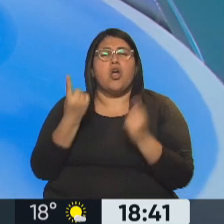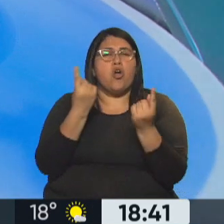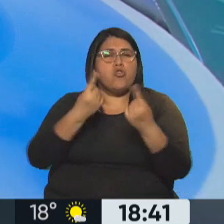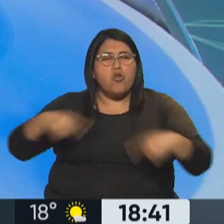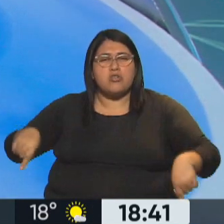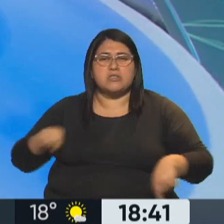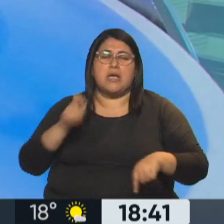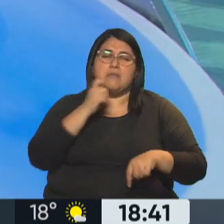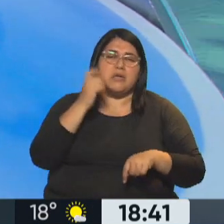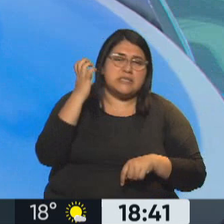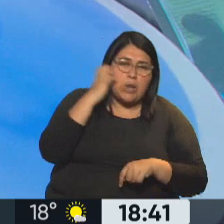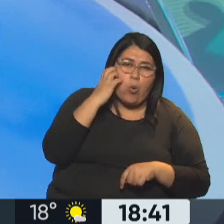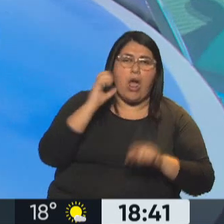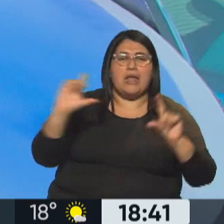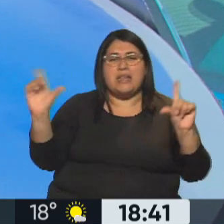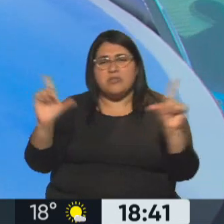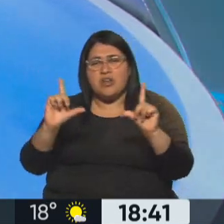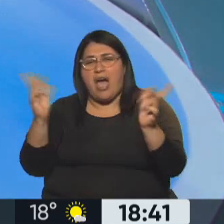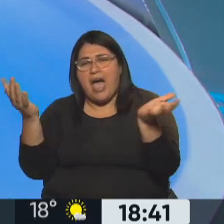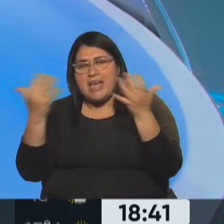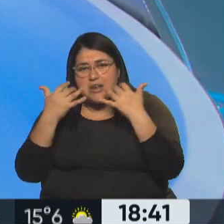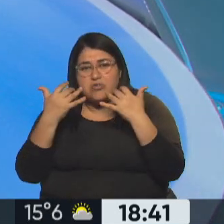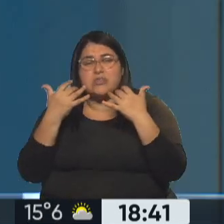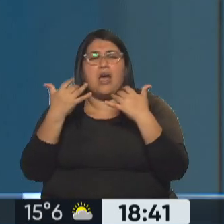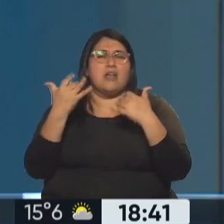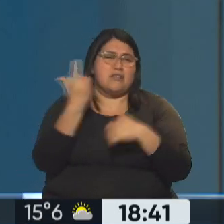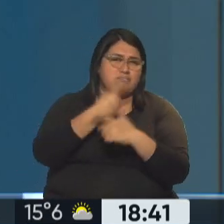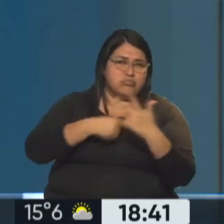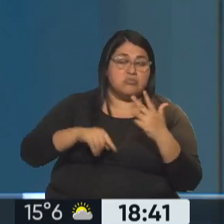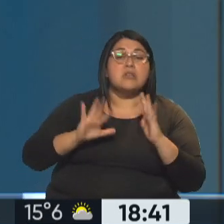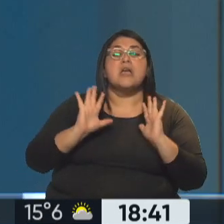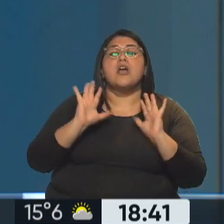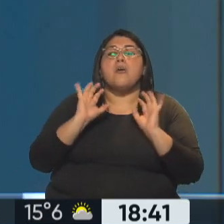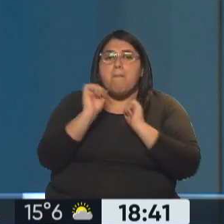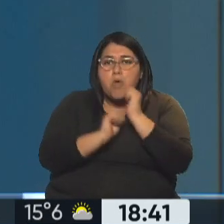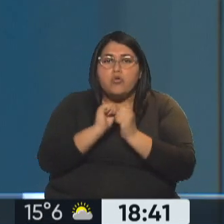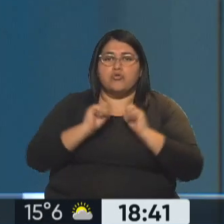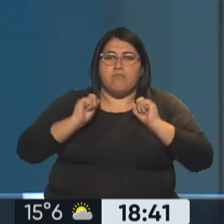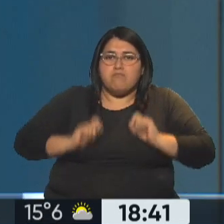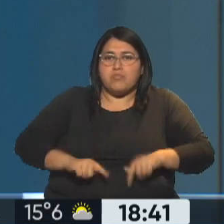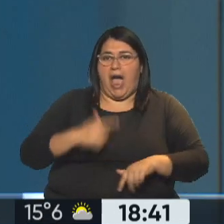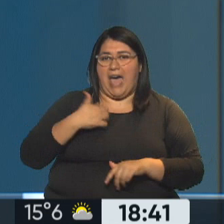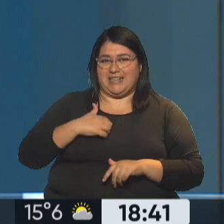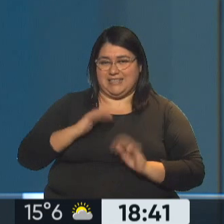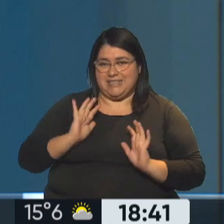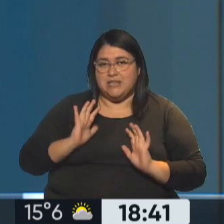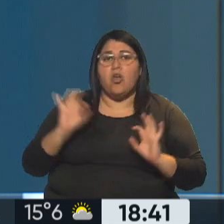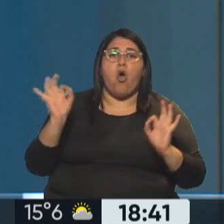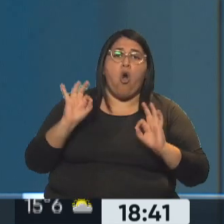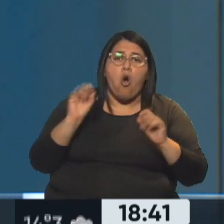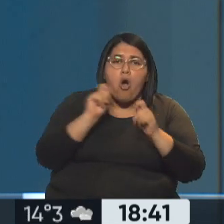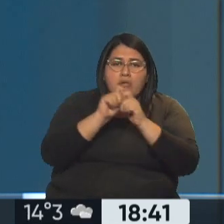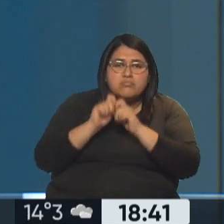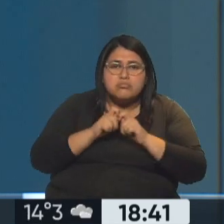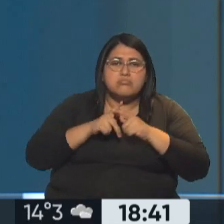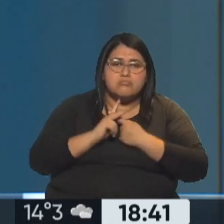electrodomésticos como celulares, televisores, aires acondicionados, que van a ser todos de producción nacional, ¿sí? O que tengan insumos de producción